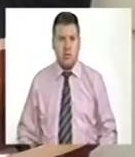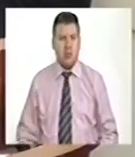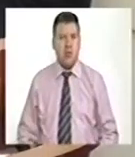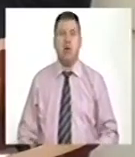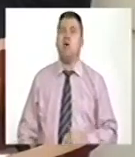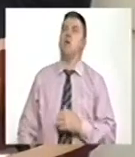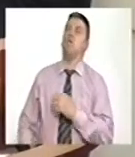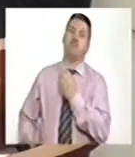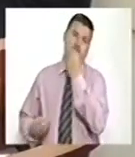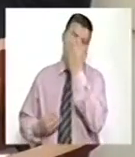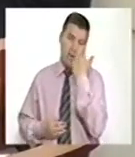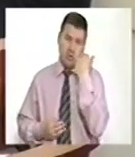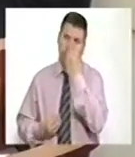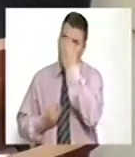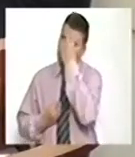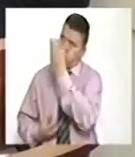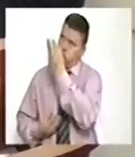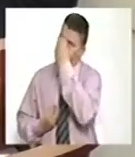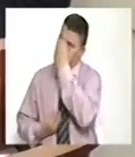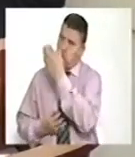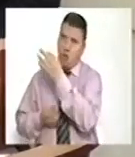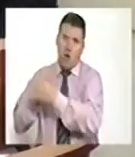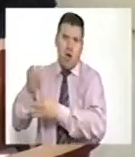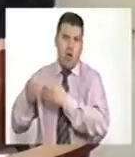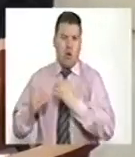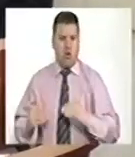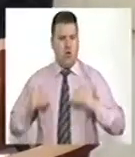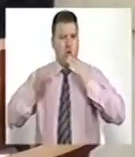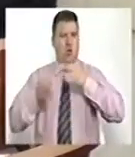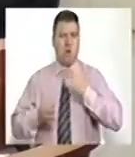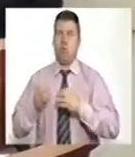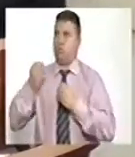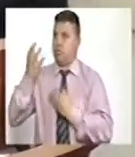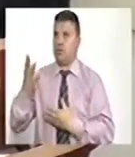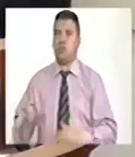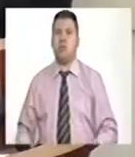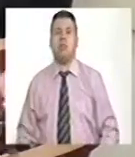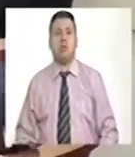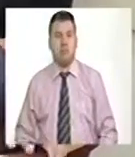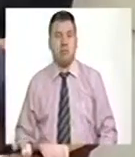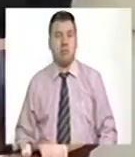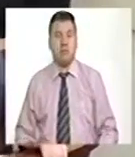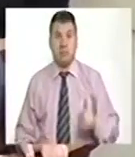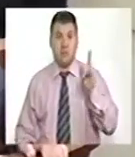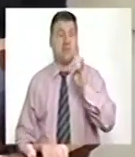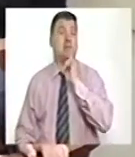cuidamos hasta en su más mínimo detalle. La DEA,